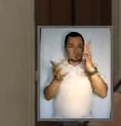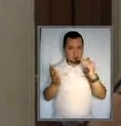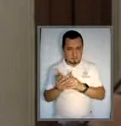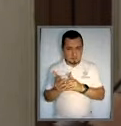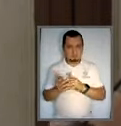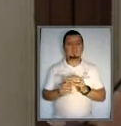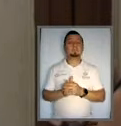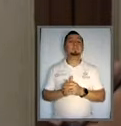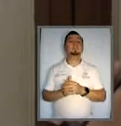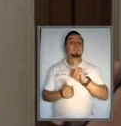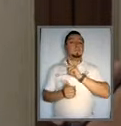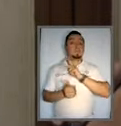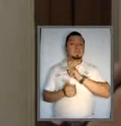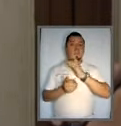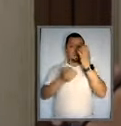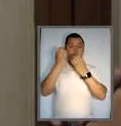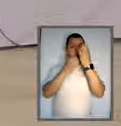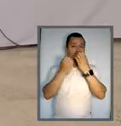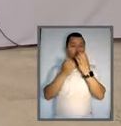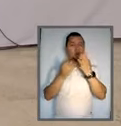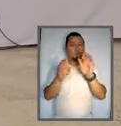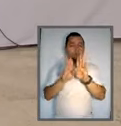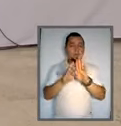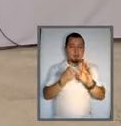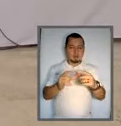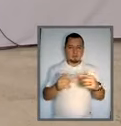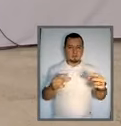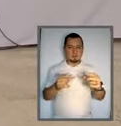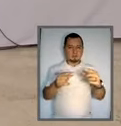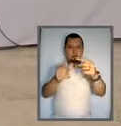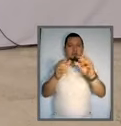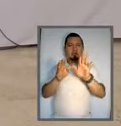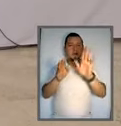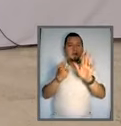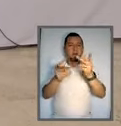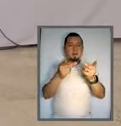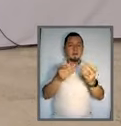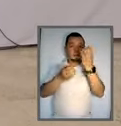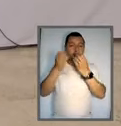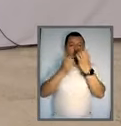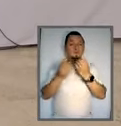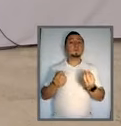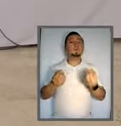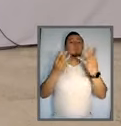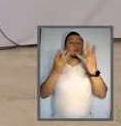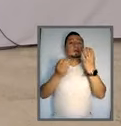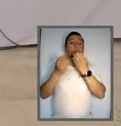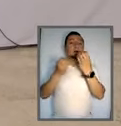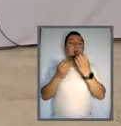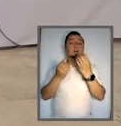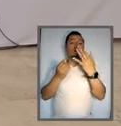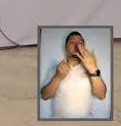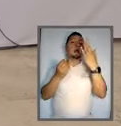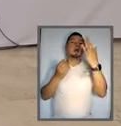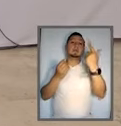5,000. Es que luego cuando dicen pruebas uno se imagina que es un paquetito que con eso resuelves ya o que tienes la prueba. ¿Cuántos insumos tiene cada prueba?